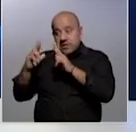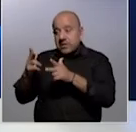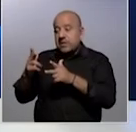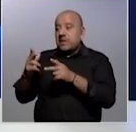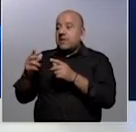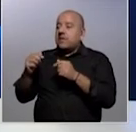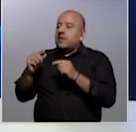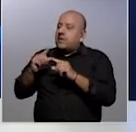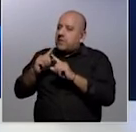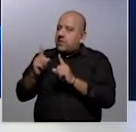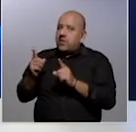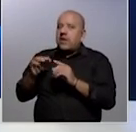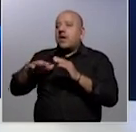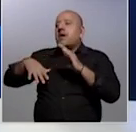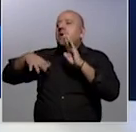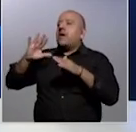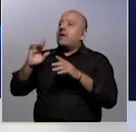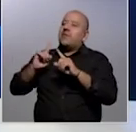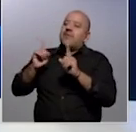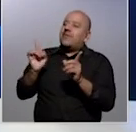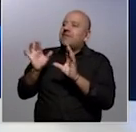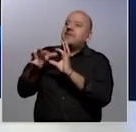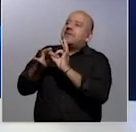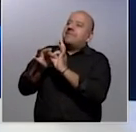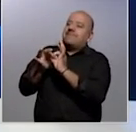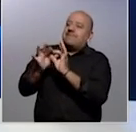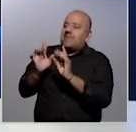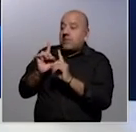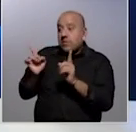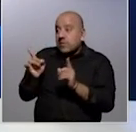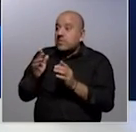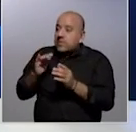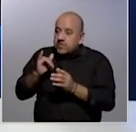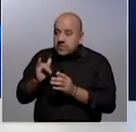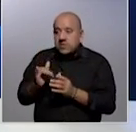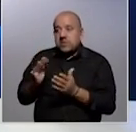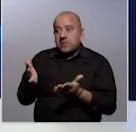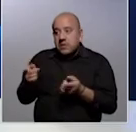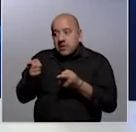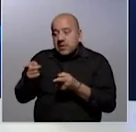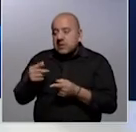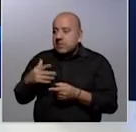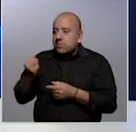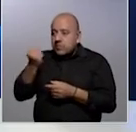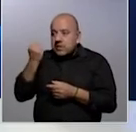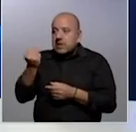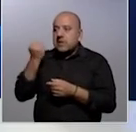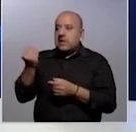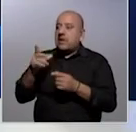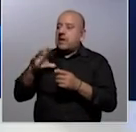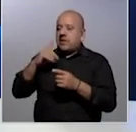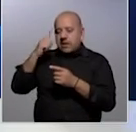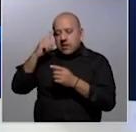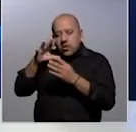no debe ser a como no es vinculante entonces no al contrario ese es el gran valor pero para eso hay que